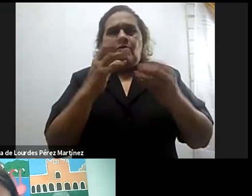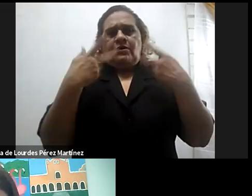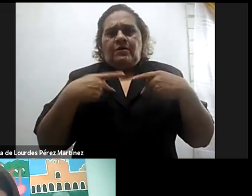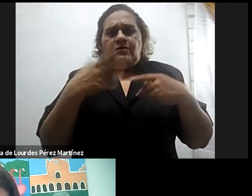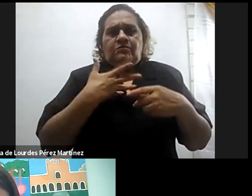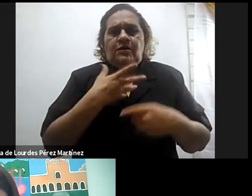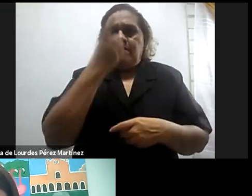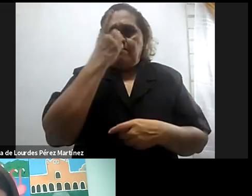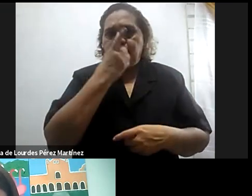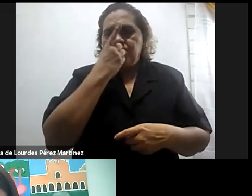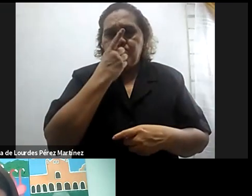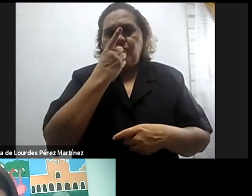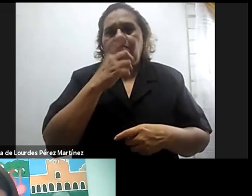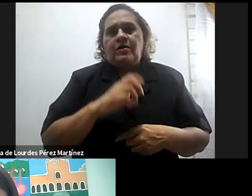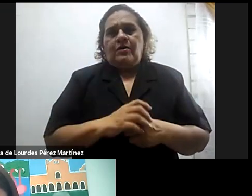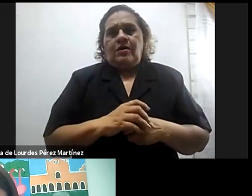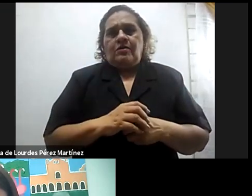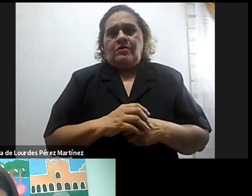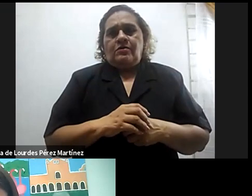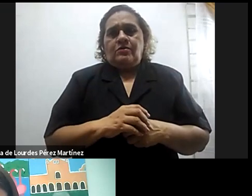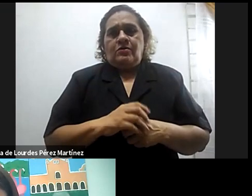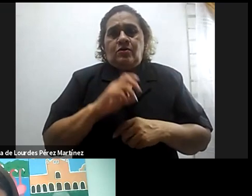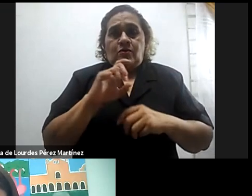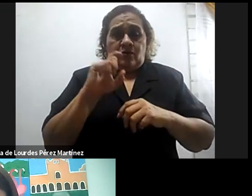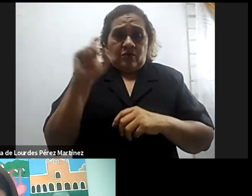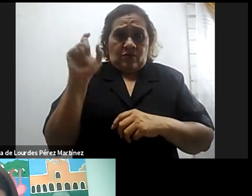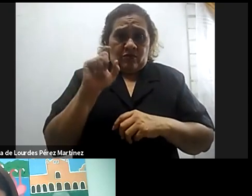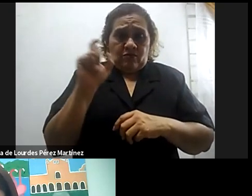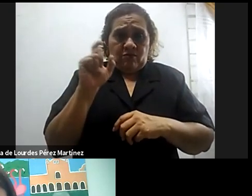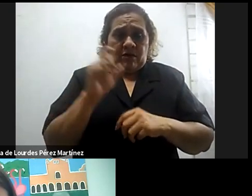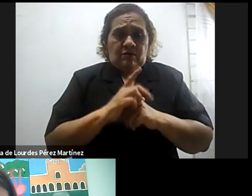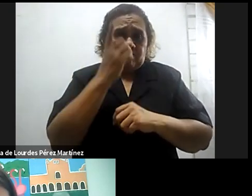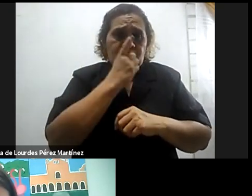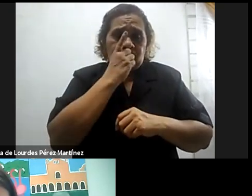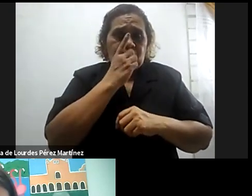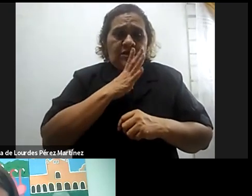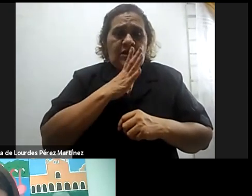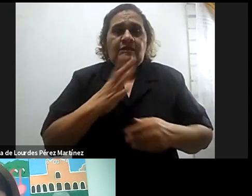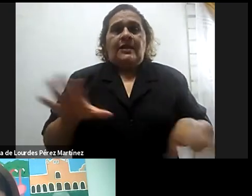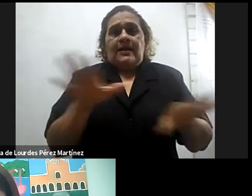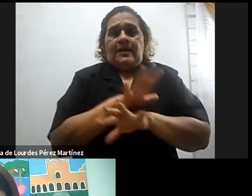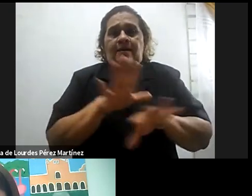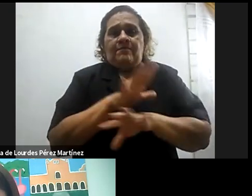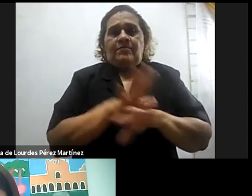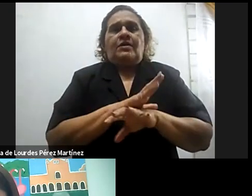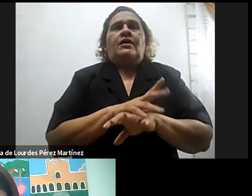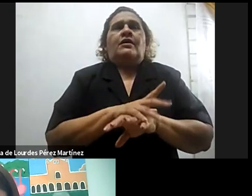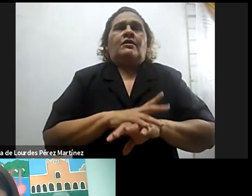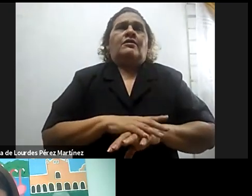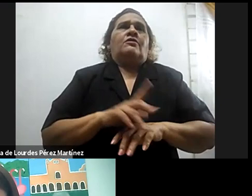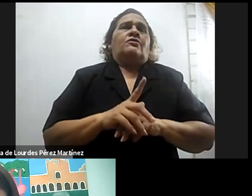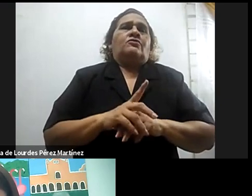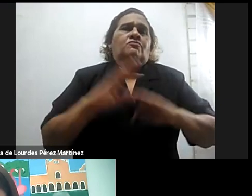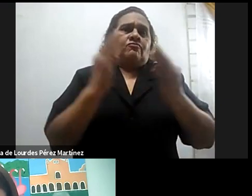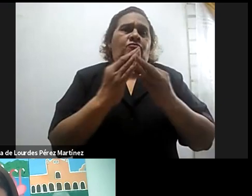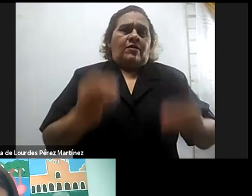con diabetes cuando, bueno, finalmente la diabetes les hace cambiar su estilo de vida, su alimentación, aprenden